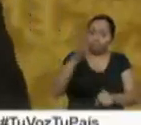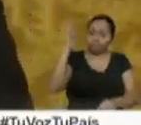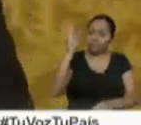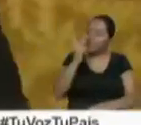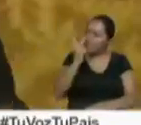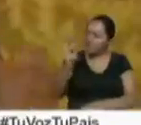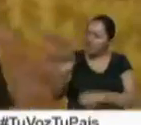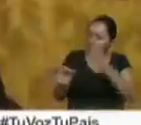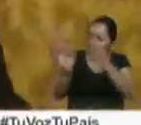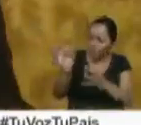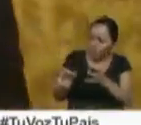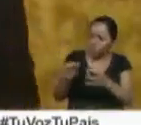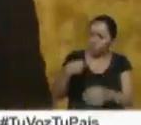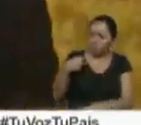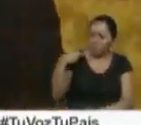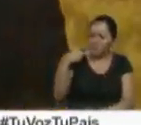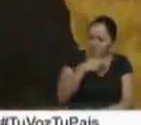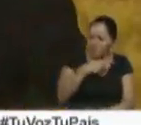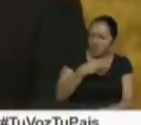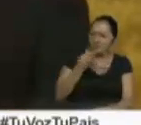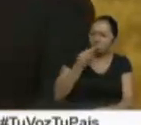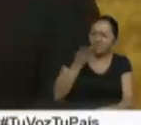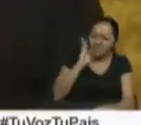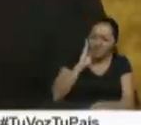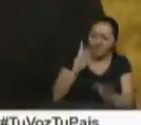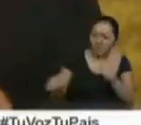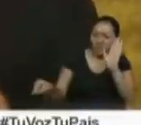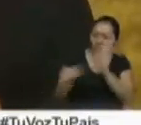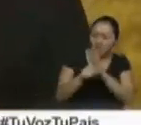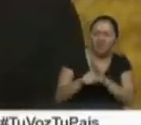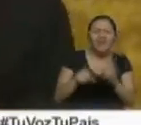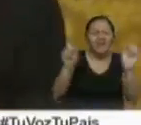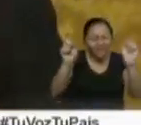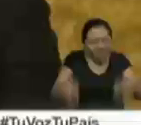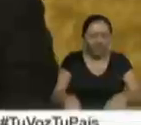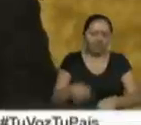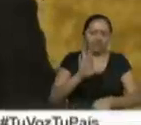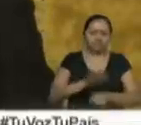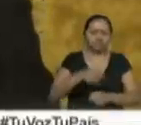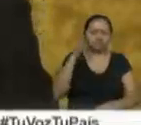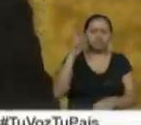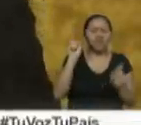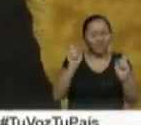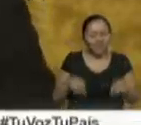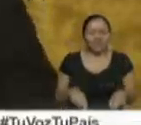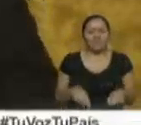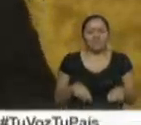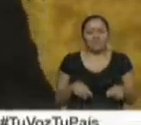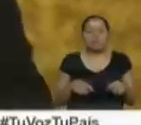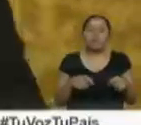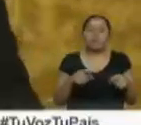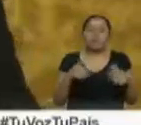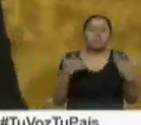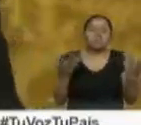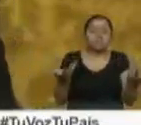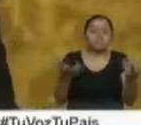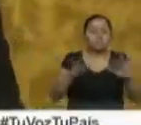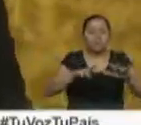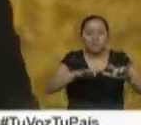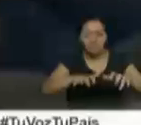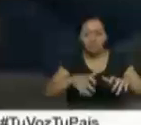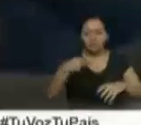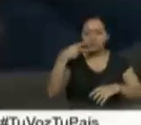indignarnos. Debemos indignarnos ante la miseria humana, debemos indignarnos ante la mentira, debemos indignarnos ante la